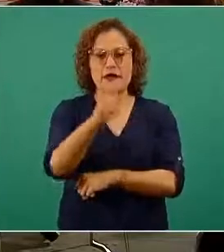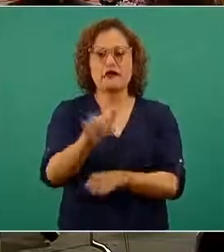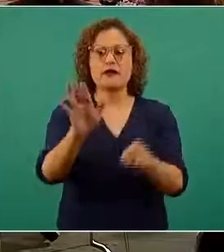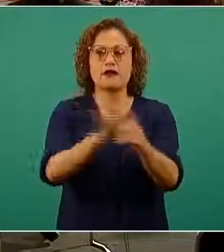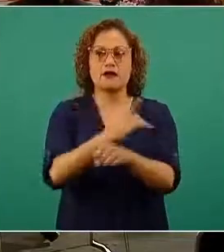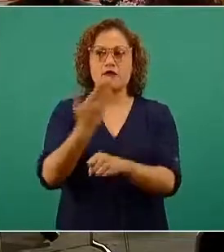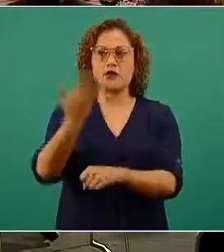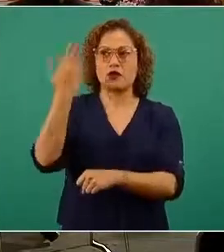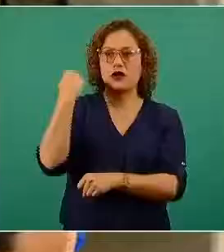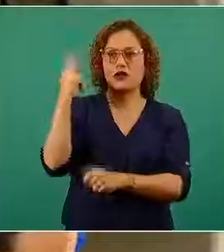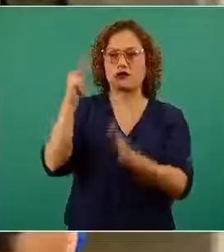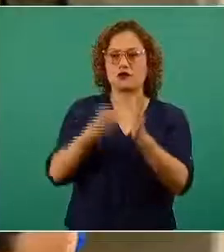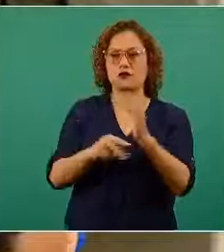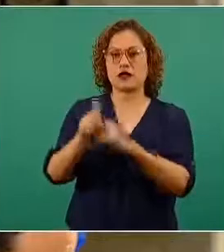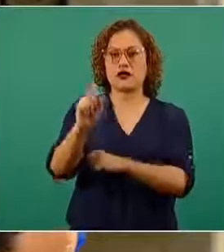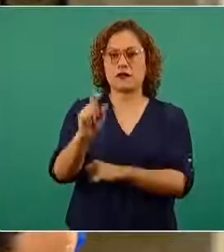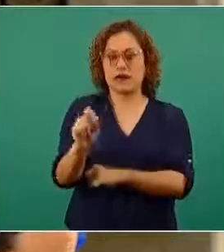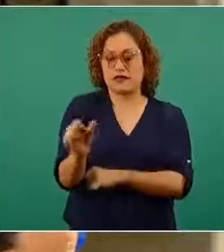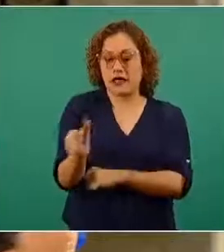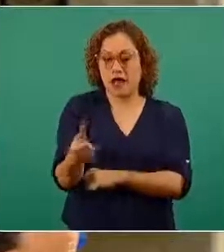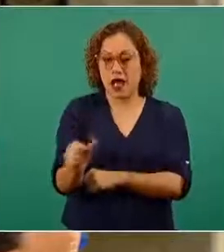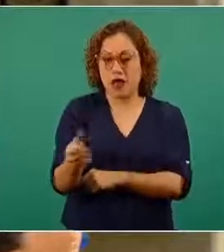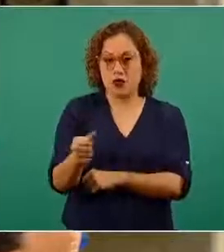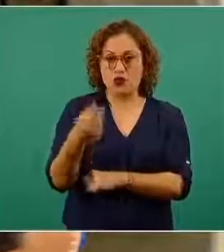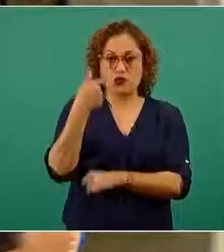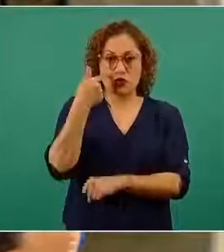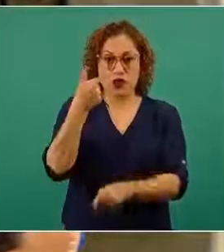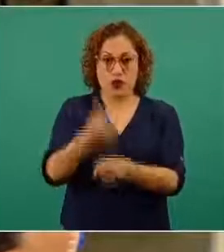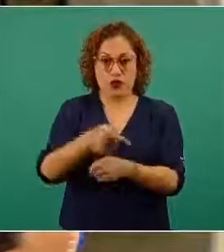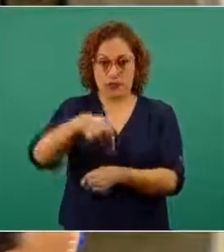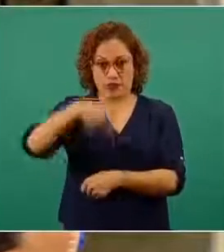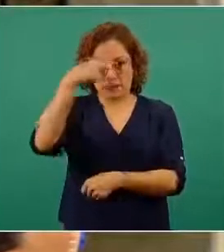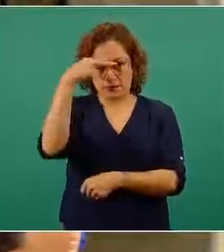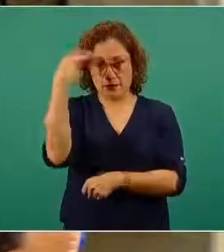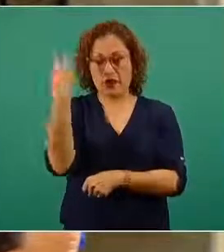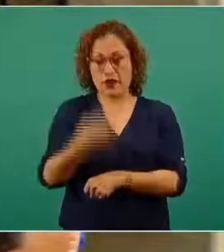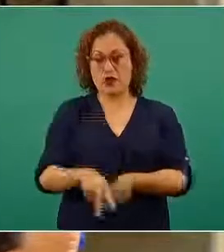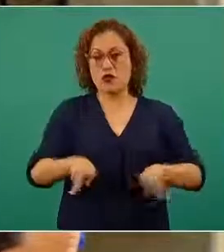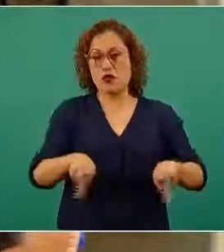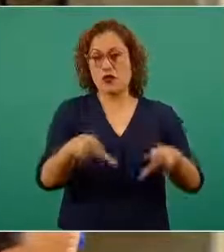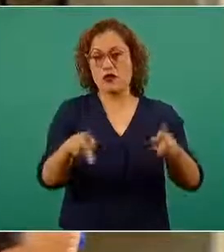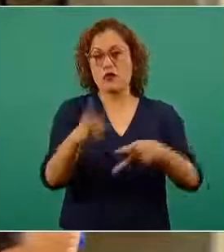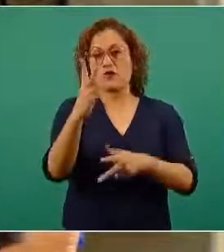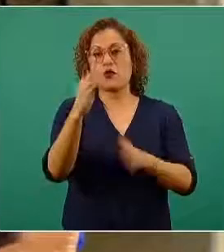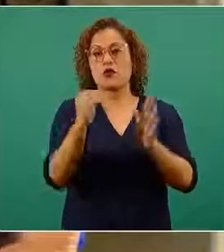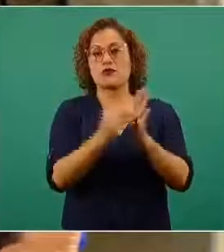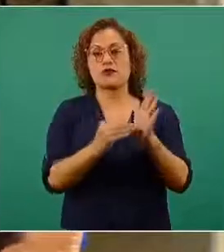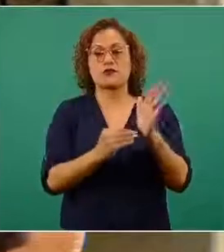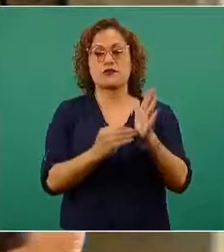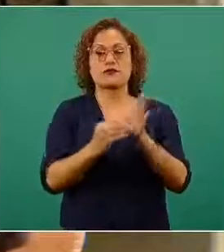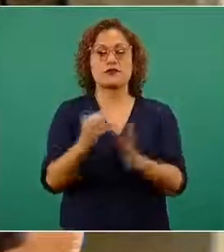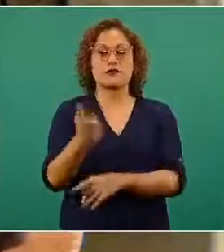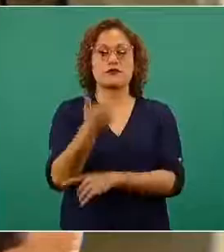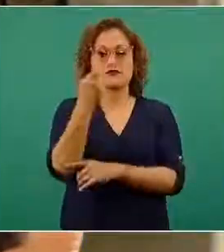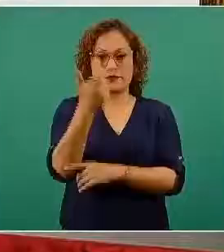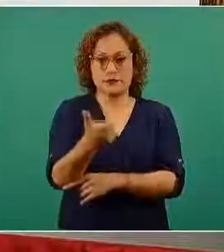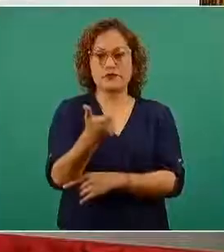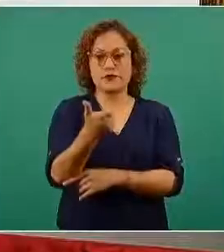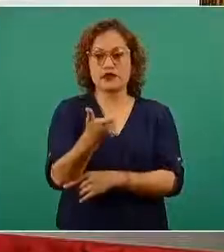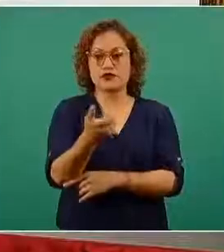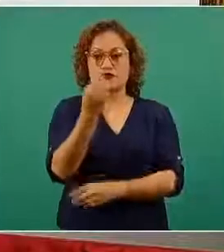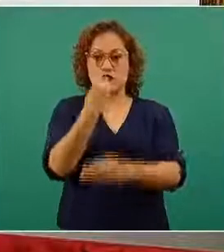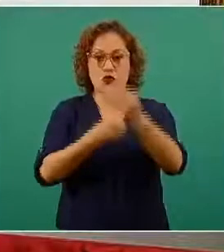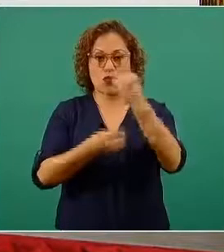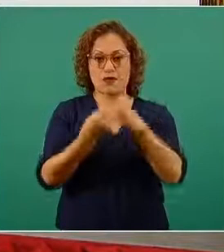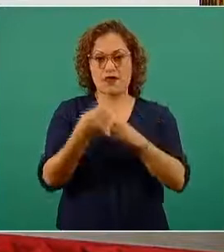2020 en la Ciudad de México cada mes se vendieron 4,000 millones de pesos en alimentos chatarra. Es